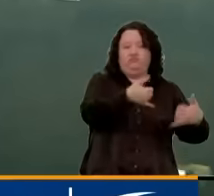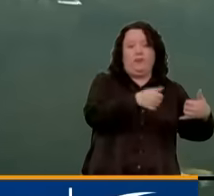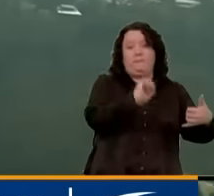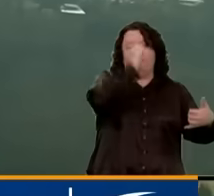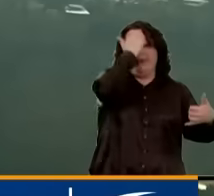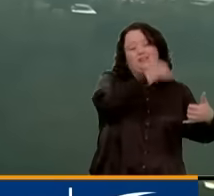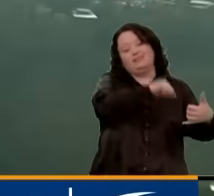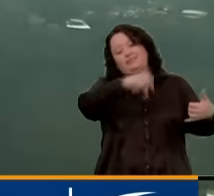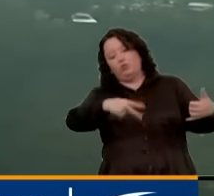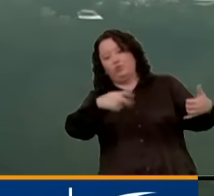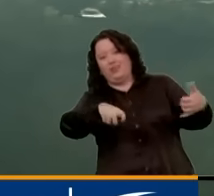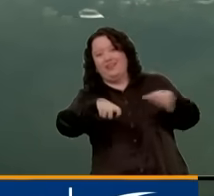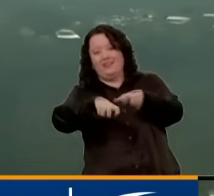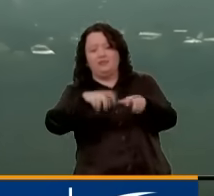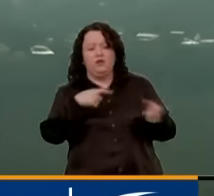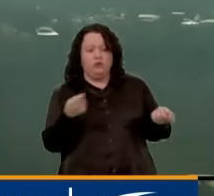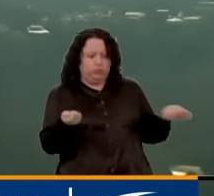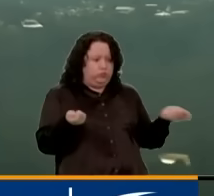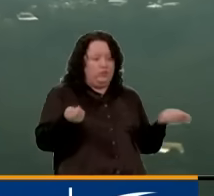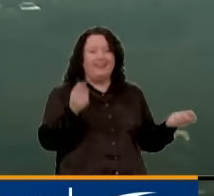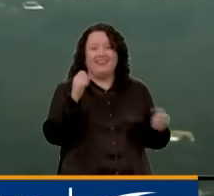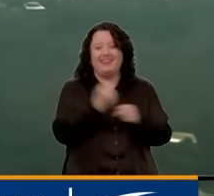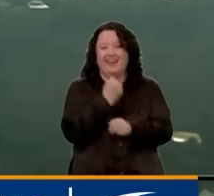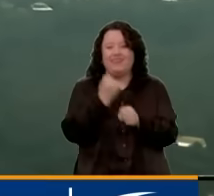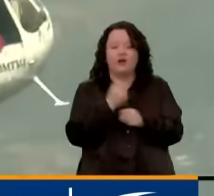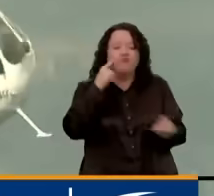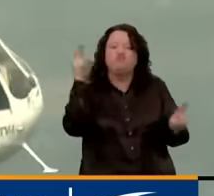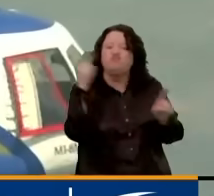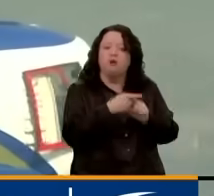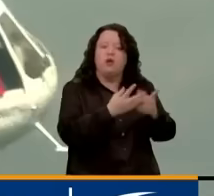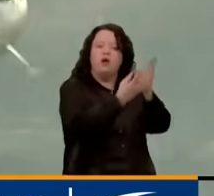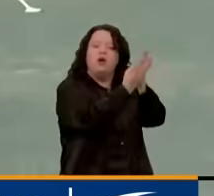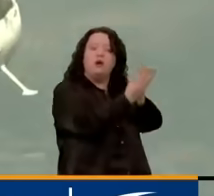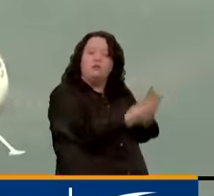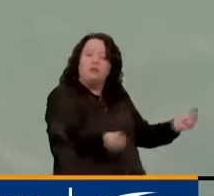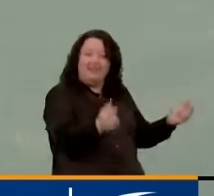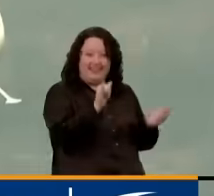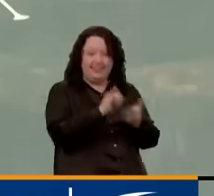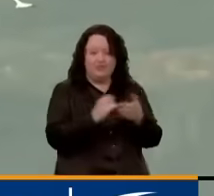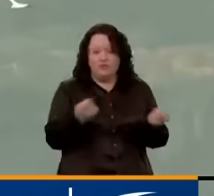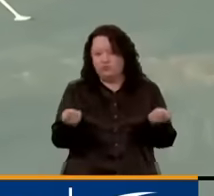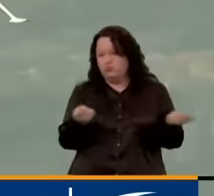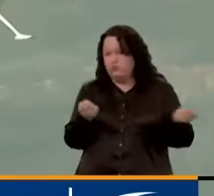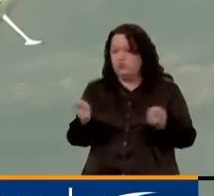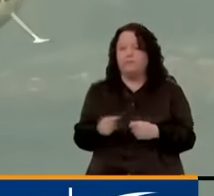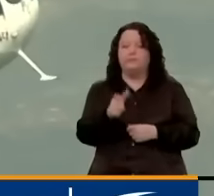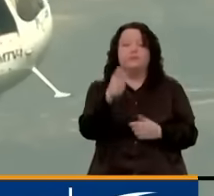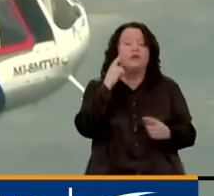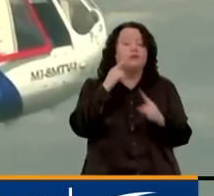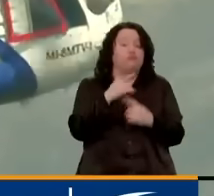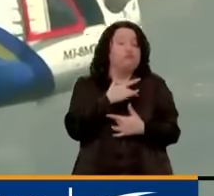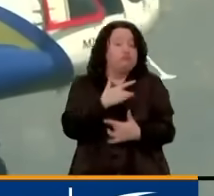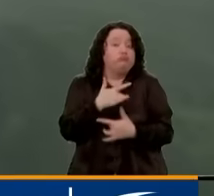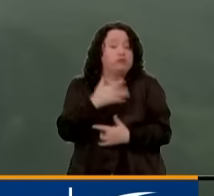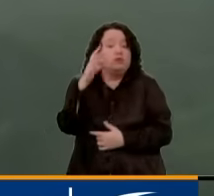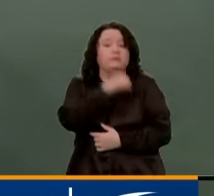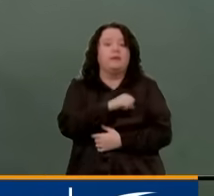ha trabajado en esas maniobras para poder extinguir los incendios. Estamos hablando de donaciones de más